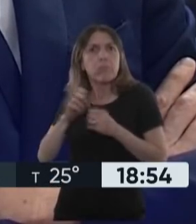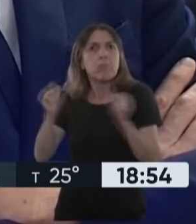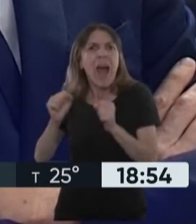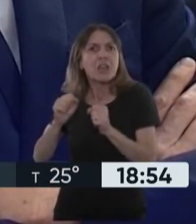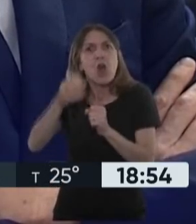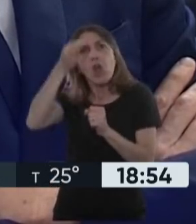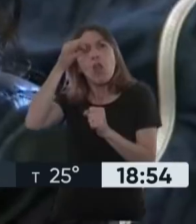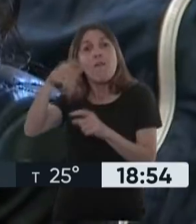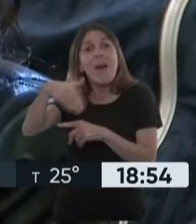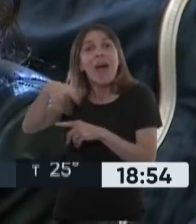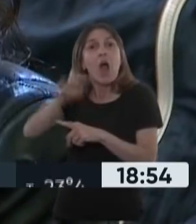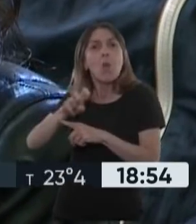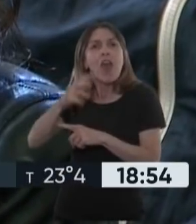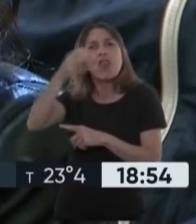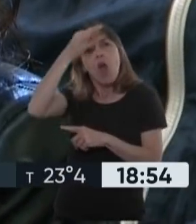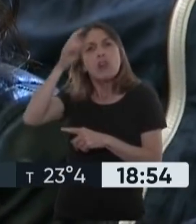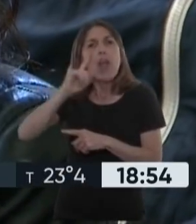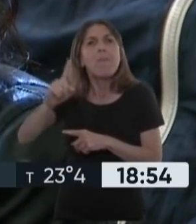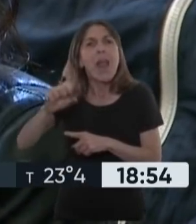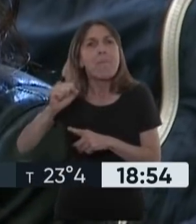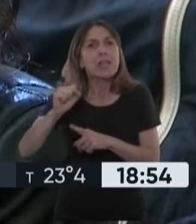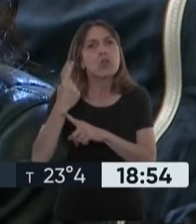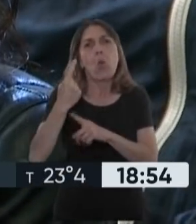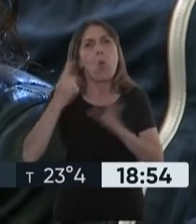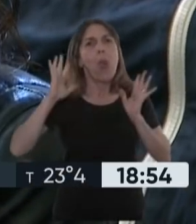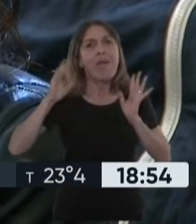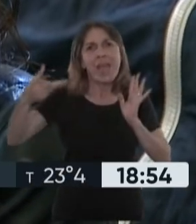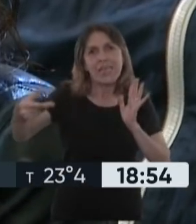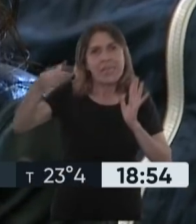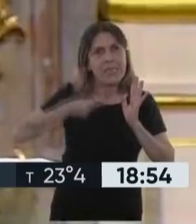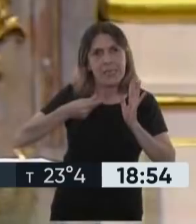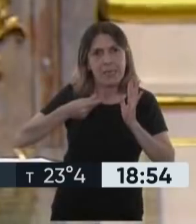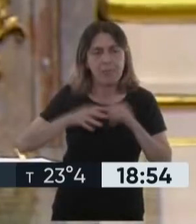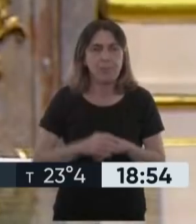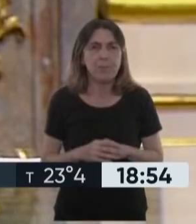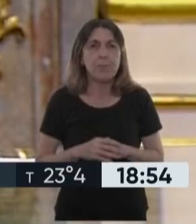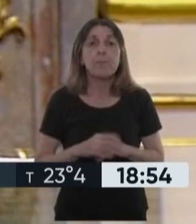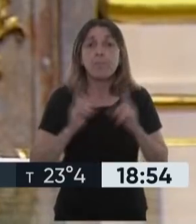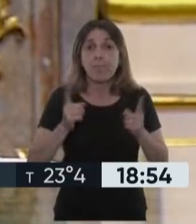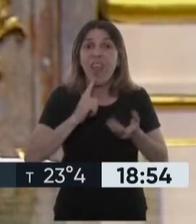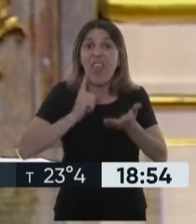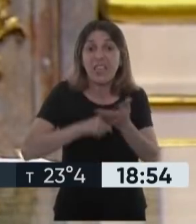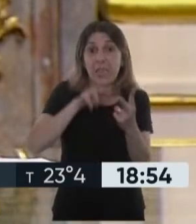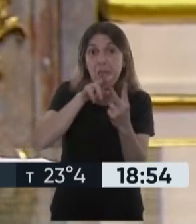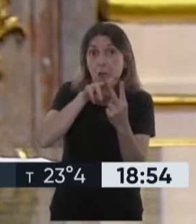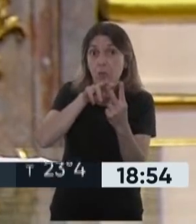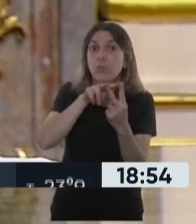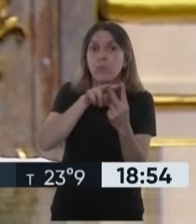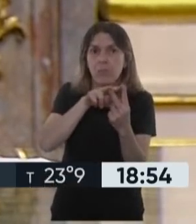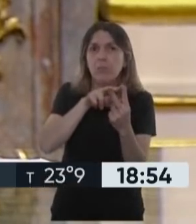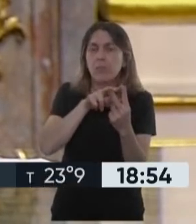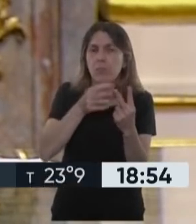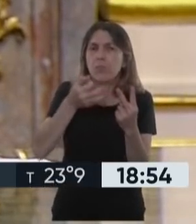de 12.000 pesos en una única cuota. Estas medidas, que